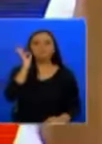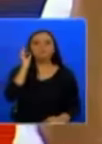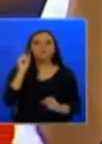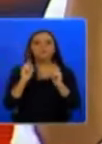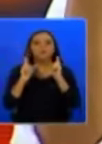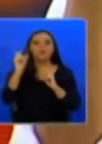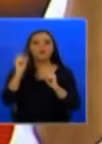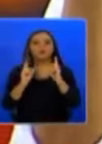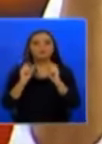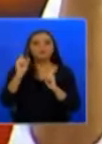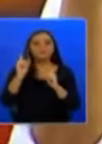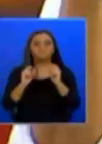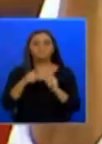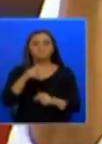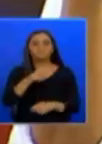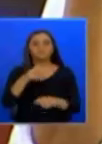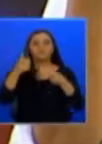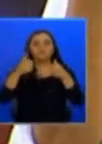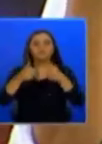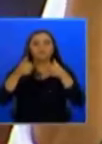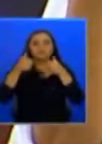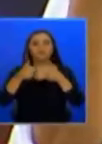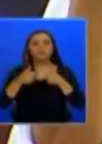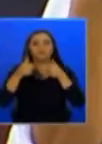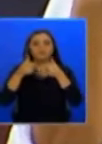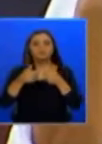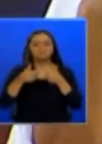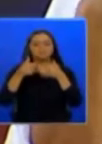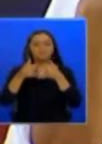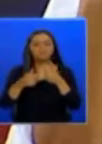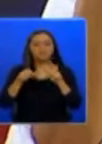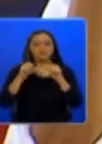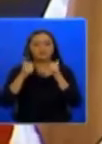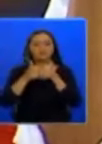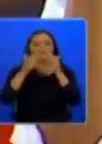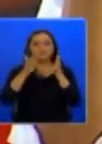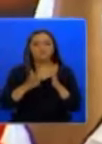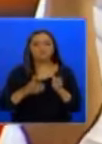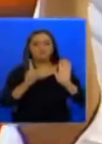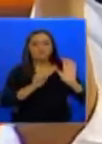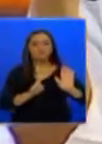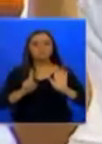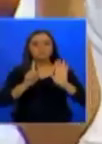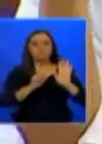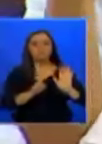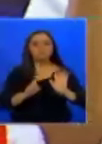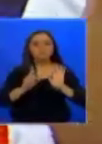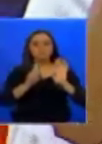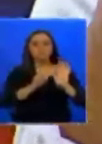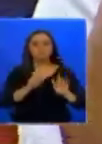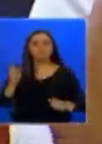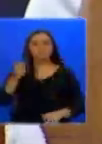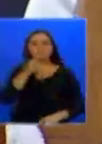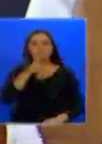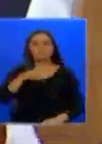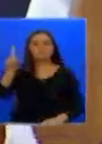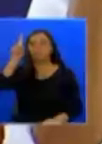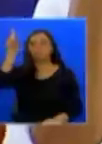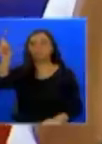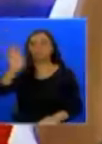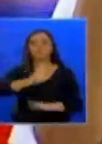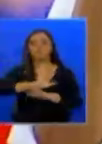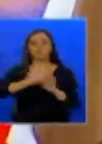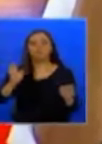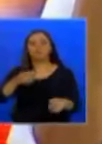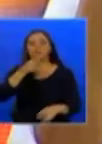Milán que resulta que era la candidata asambleísta por lista seis y saca la prensa que por hacer una pregunta empezó a